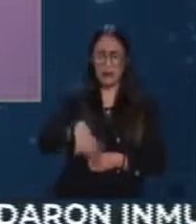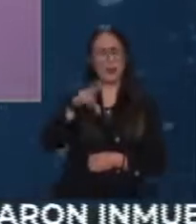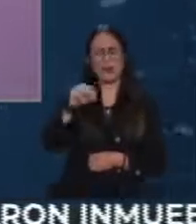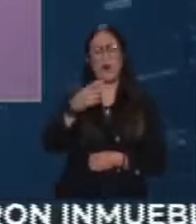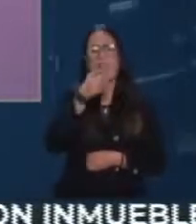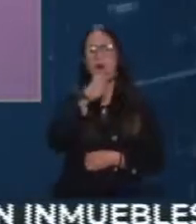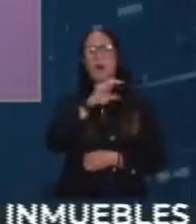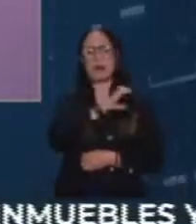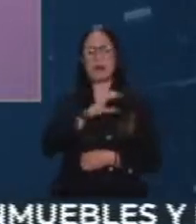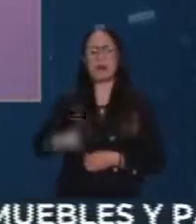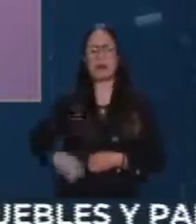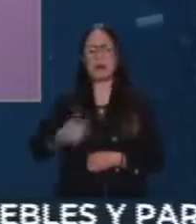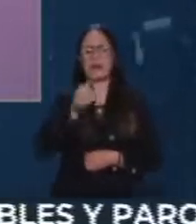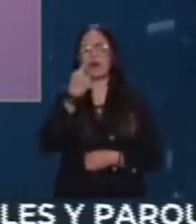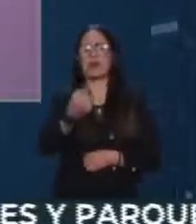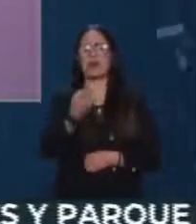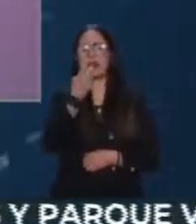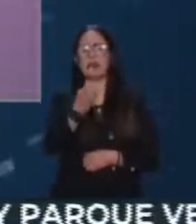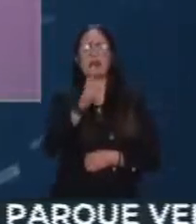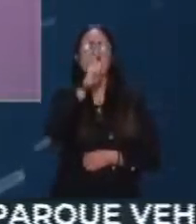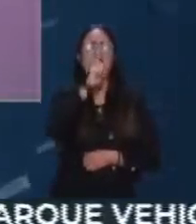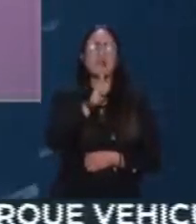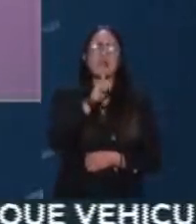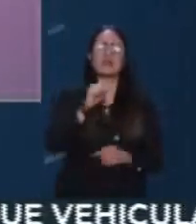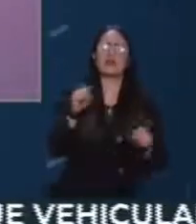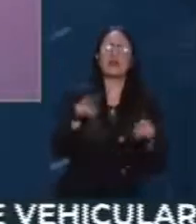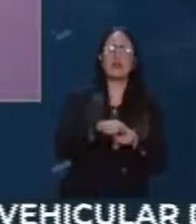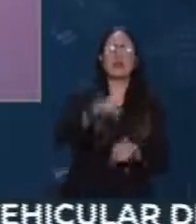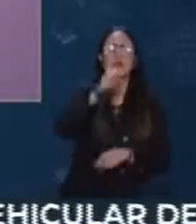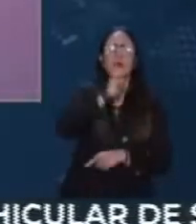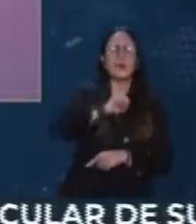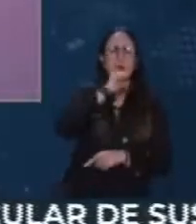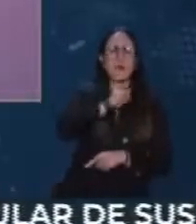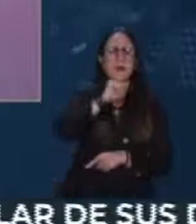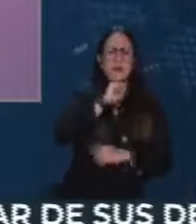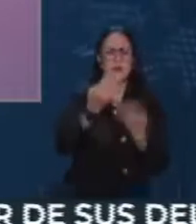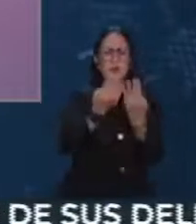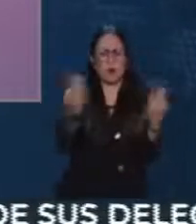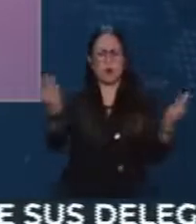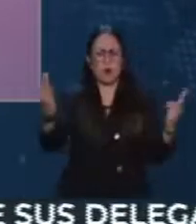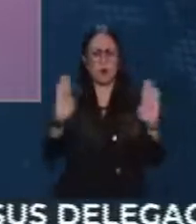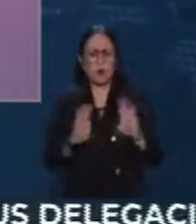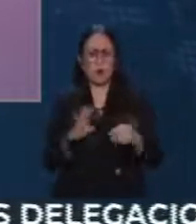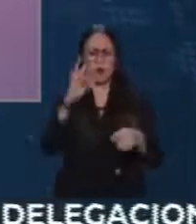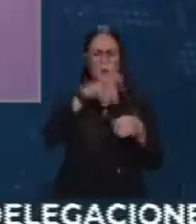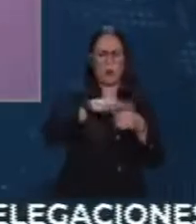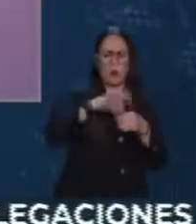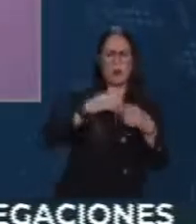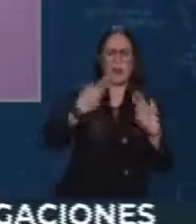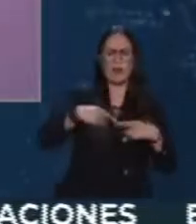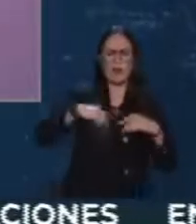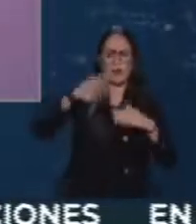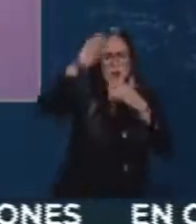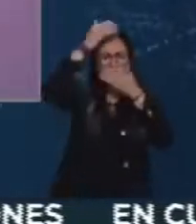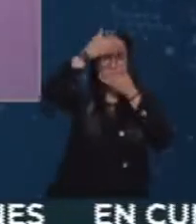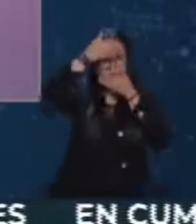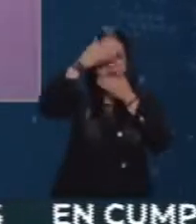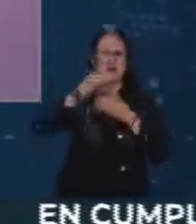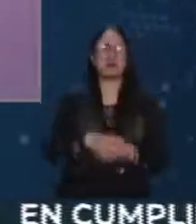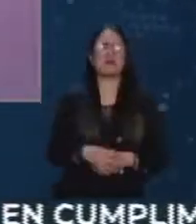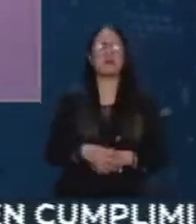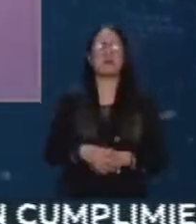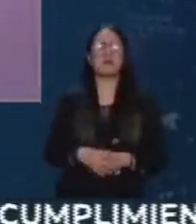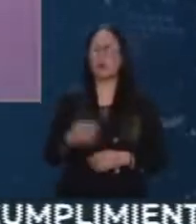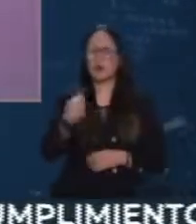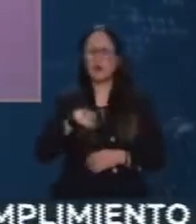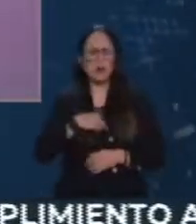rumores donde había supuestamente toma de casillas por encapuchados. Sin embargo, recorrimos las casillas que se